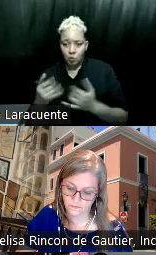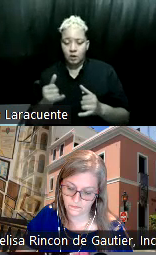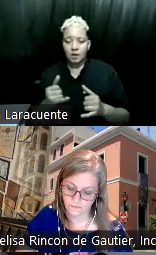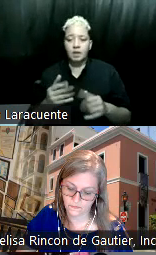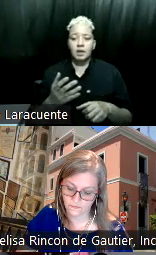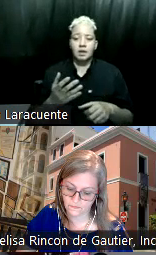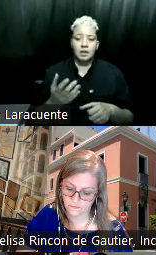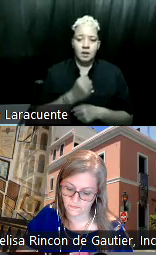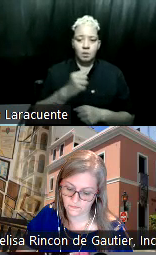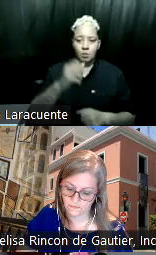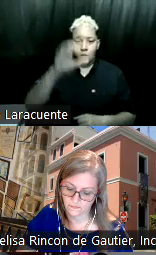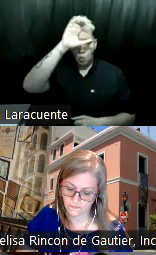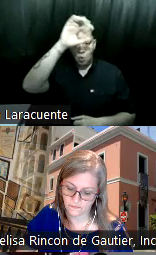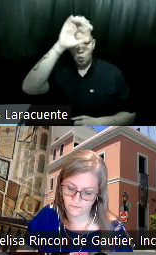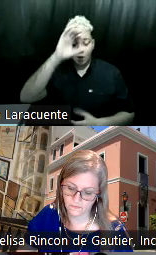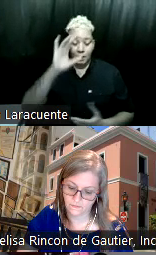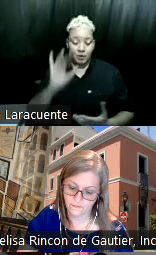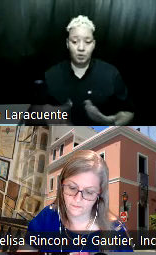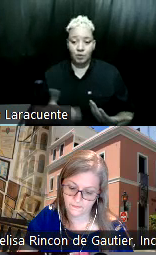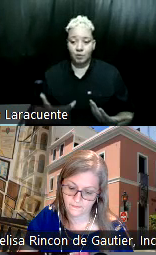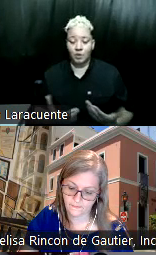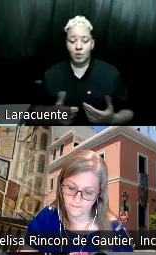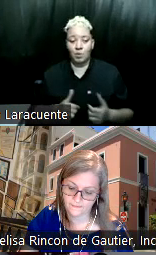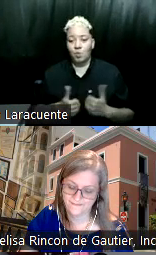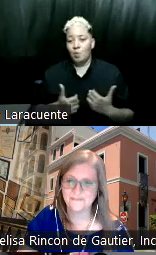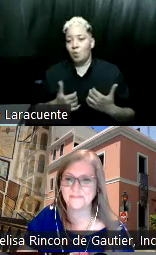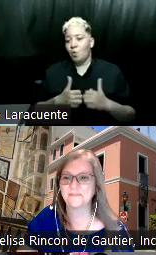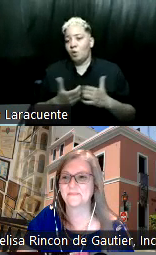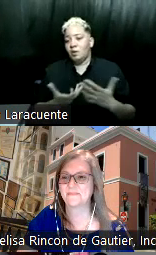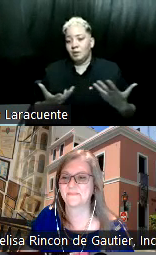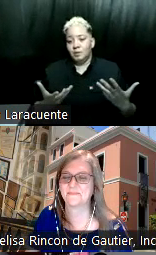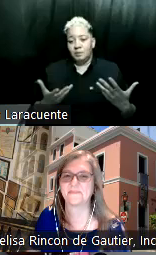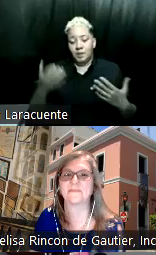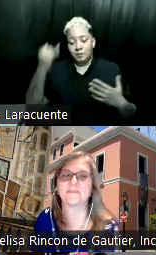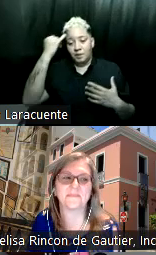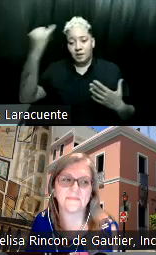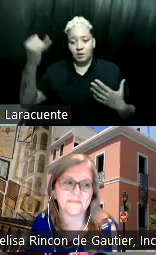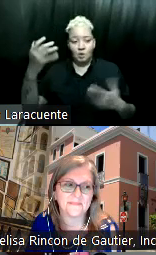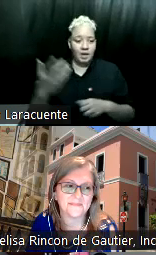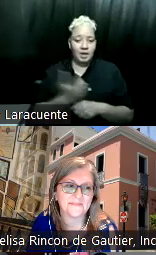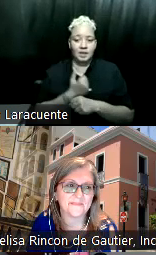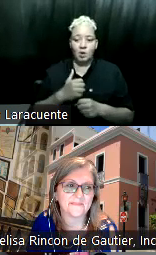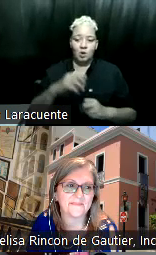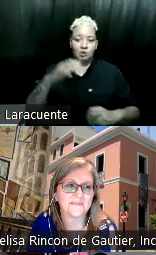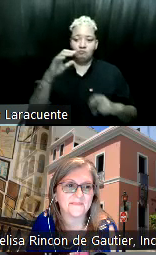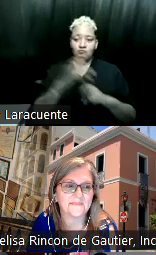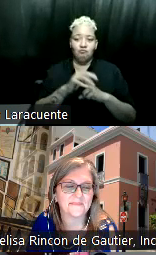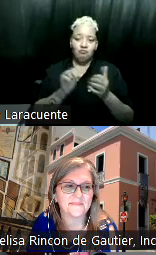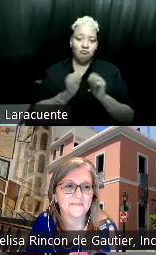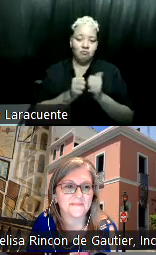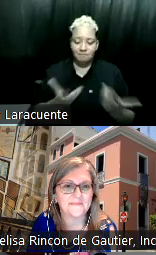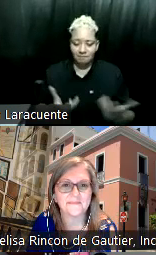que eso fue como si hubiésemos, me imagino, ganado el torneo, ¿verdad?